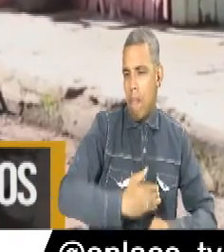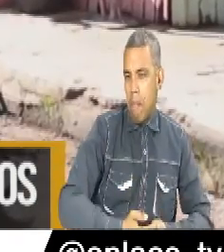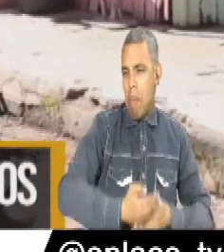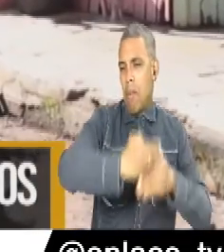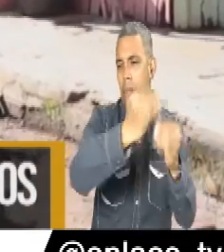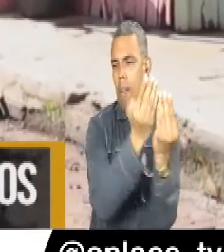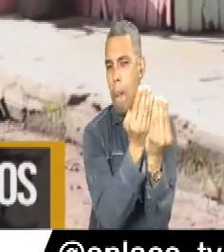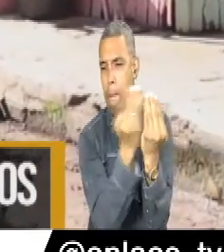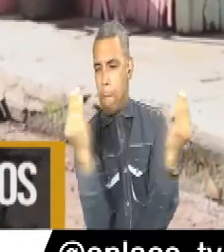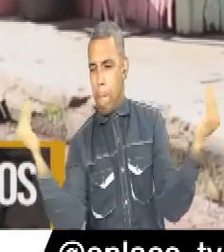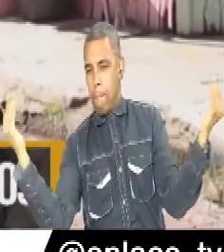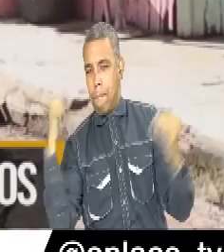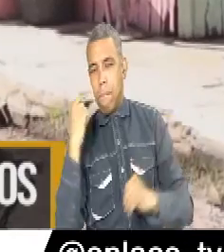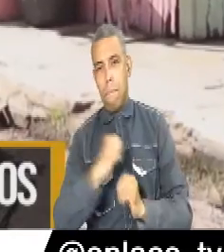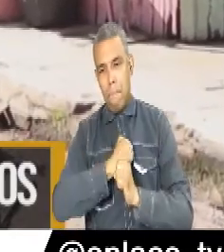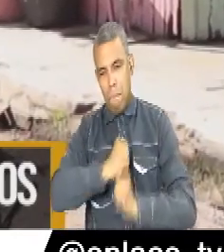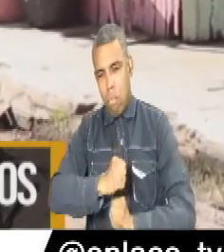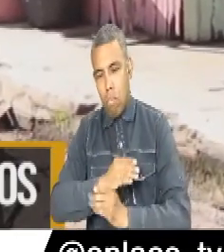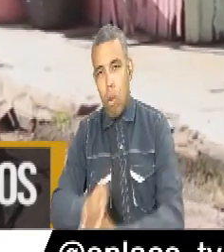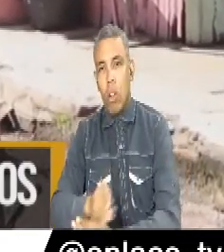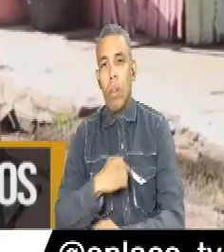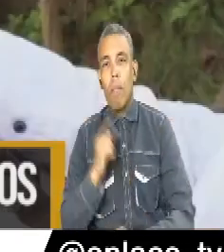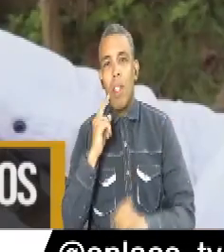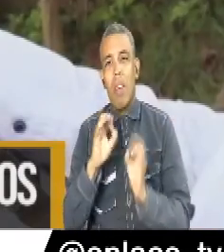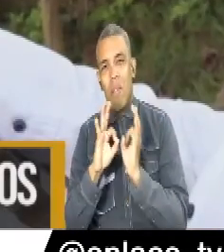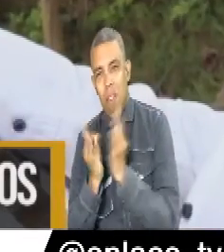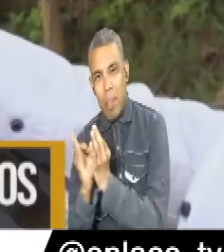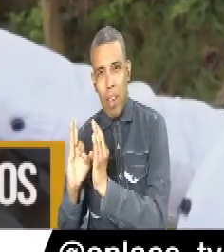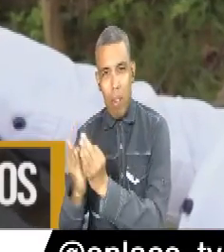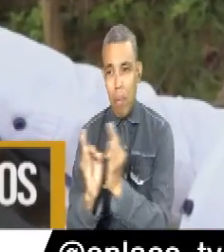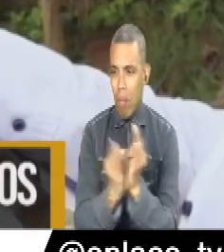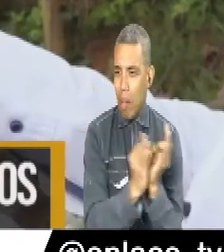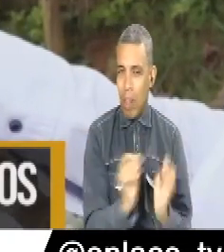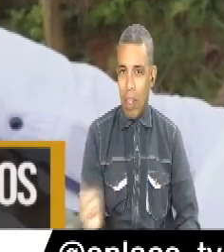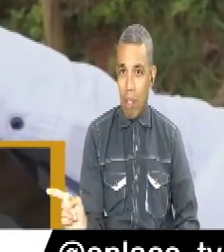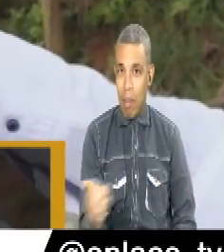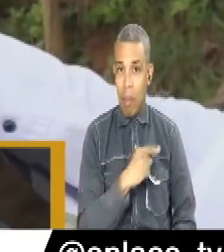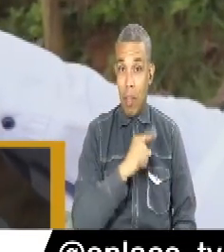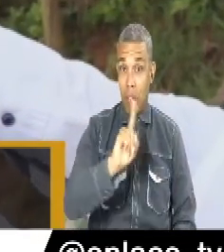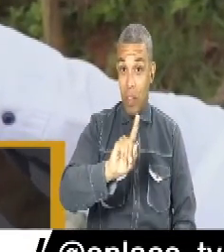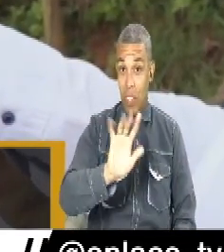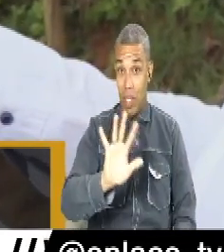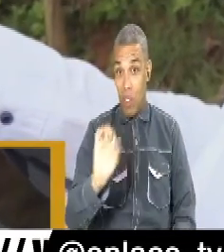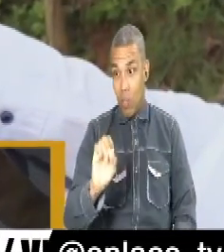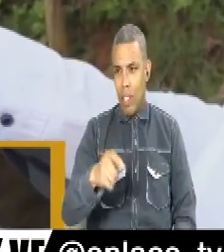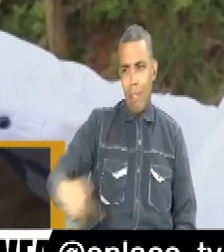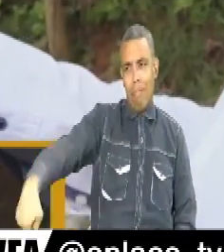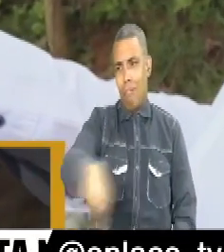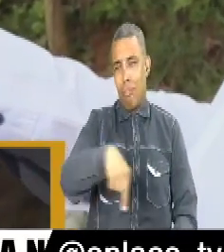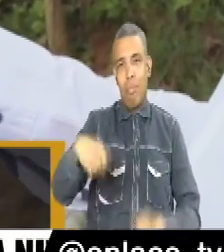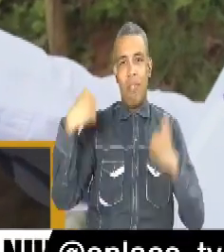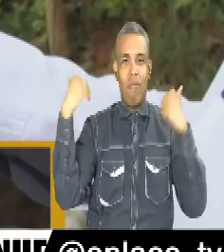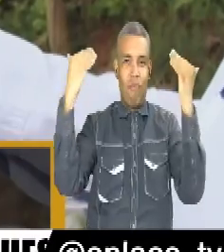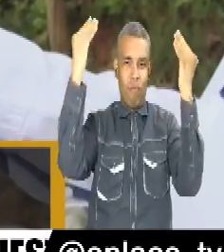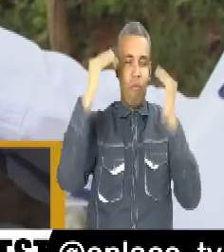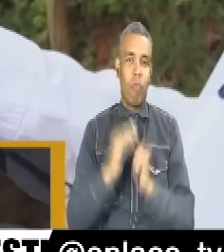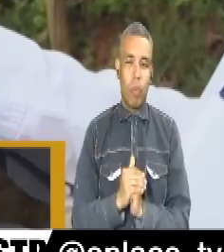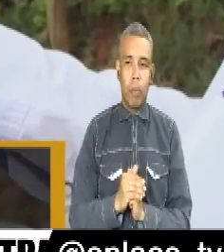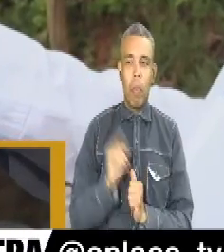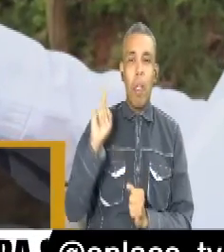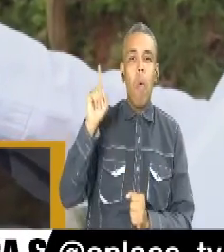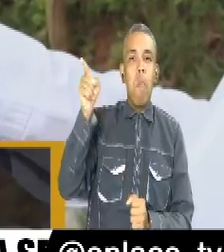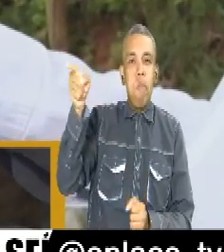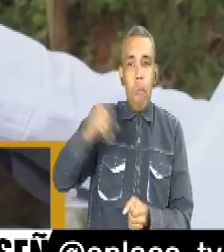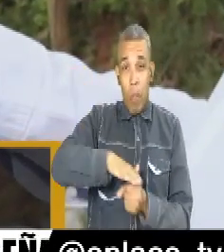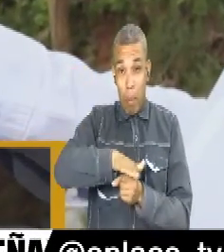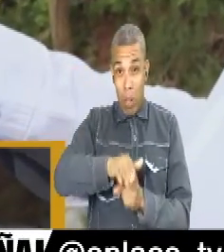más de 150 familias serán beneficiadas. Hoy hemos ido al barrio Belén, e igual estamos allá con el alcantarillado sanitario,